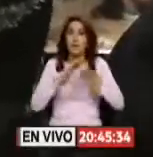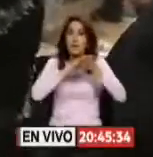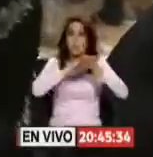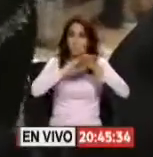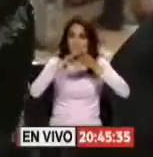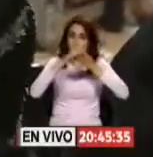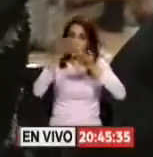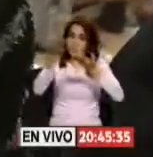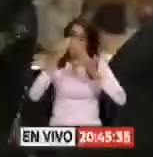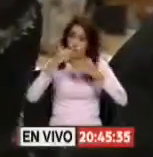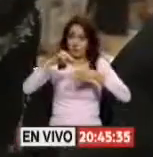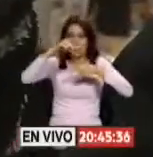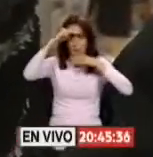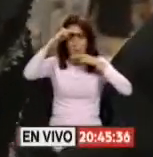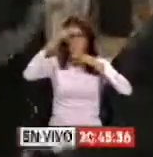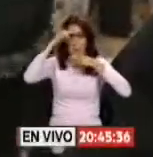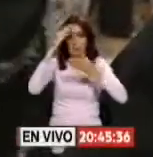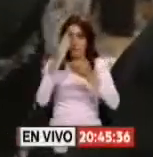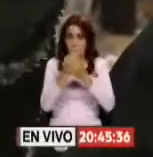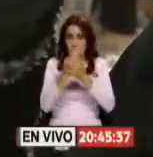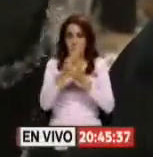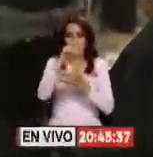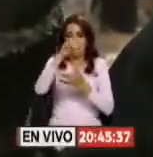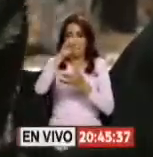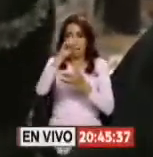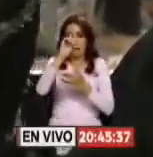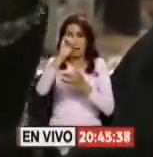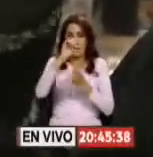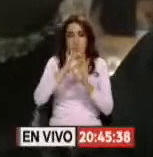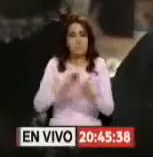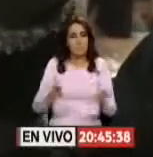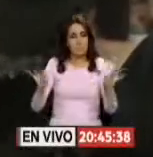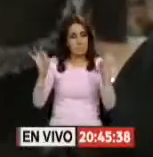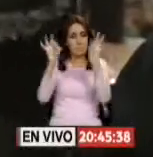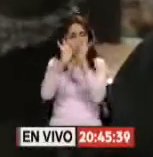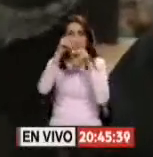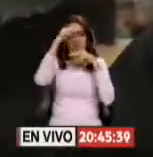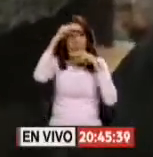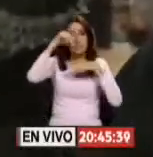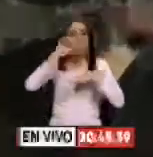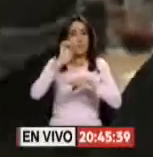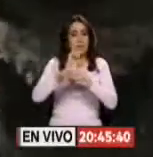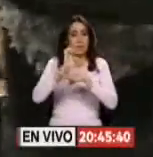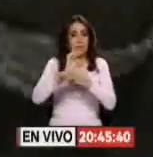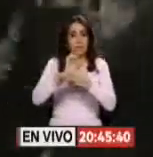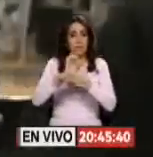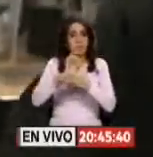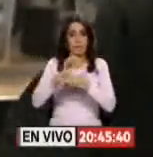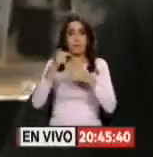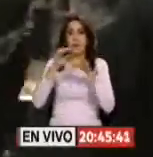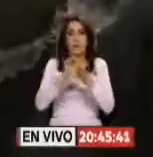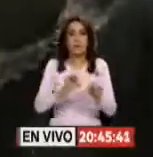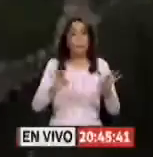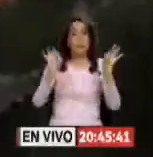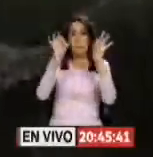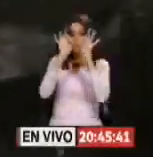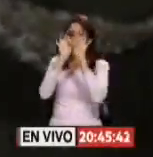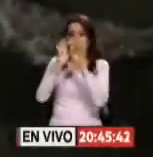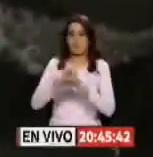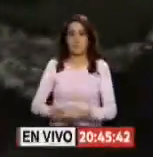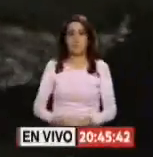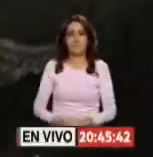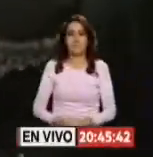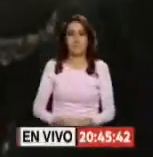ver Noticias a Medias, un noticiero importante en el Ecuador. Les digo, importante.